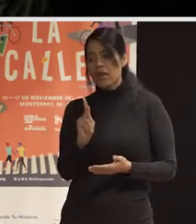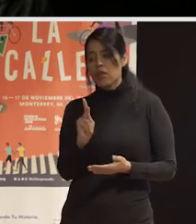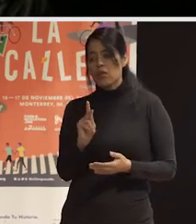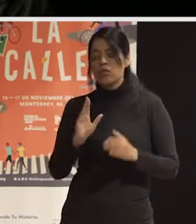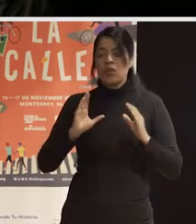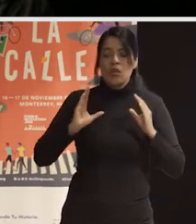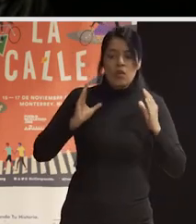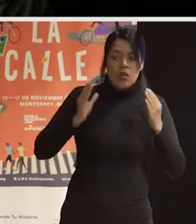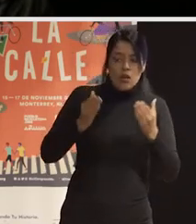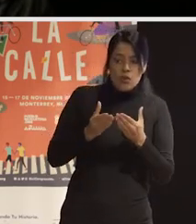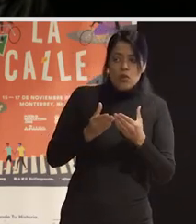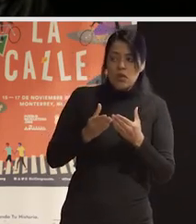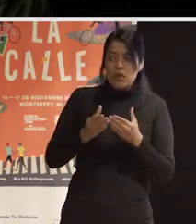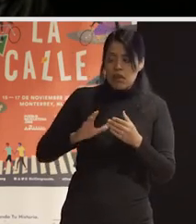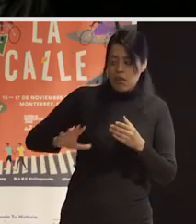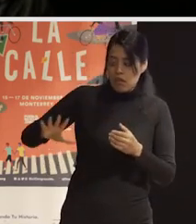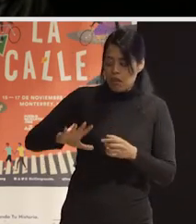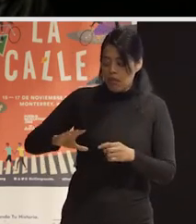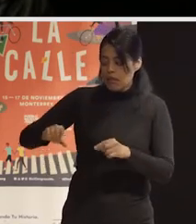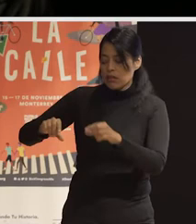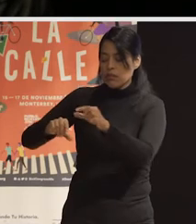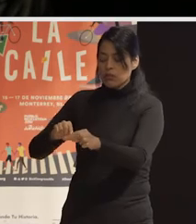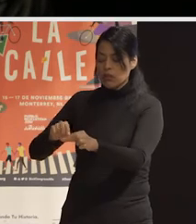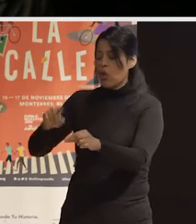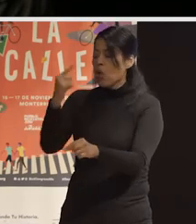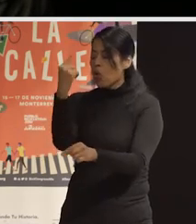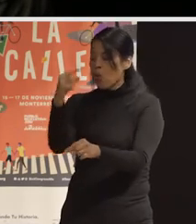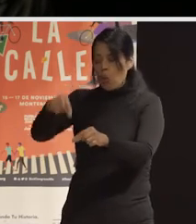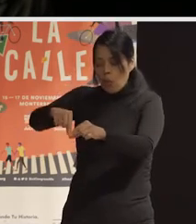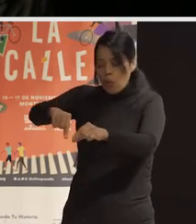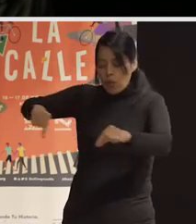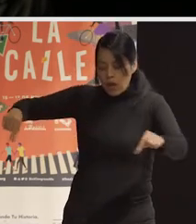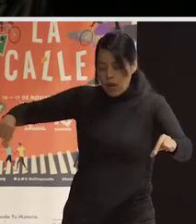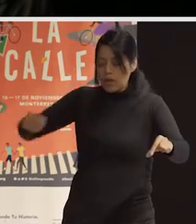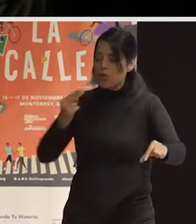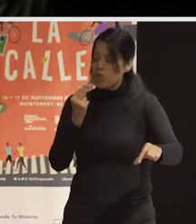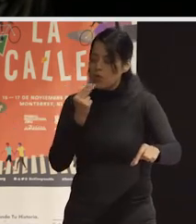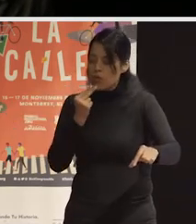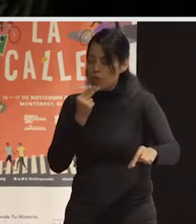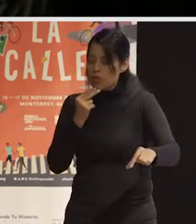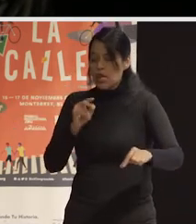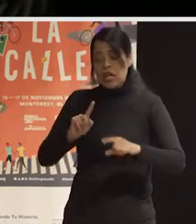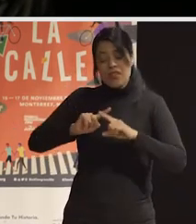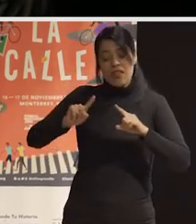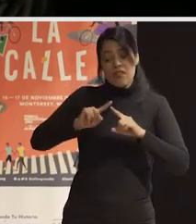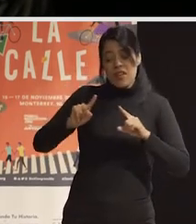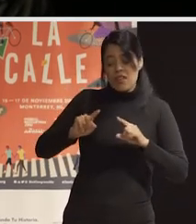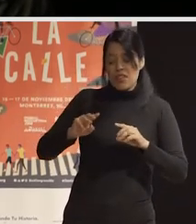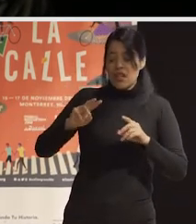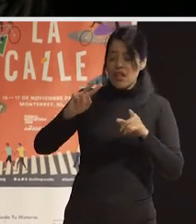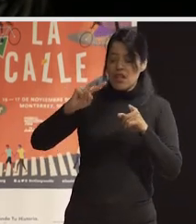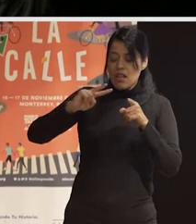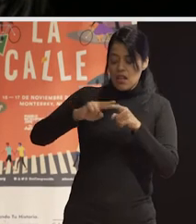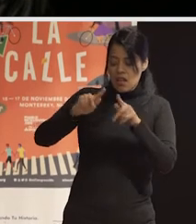comunidad en la orilla de la ciudad hacia el parque industrial un carril serviría muchísimo más que en la macroplaza tal vez o en san